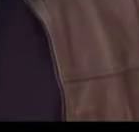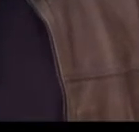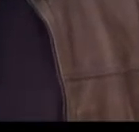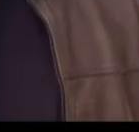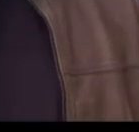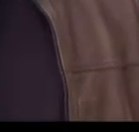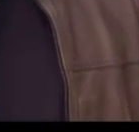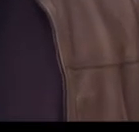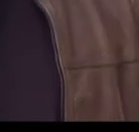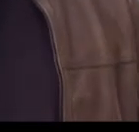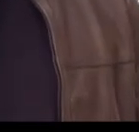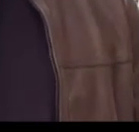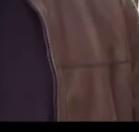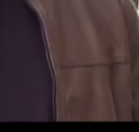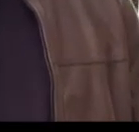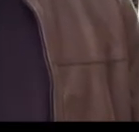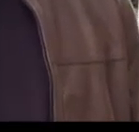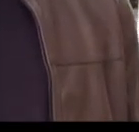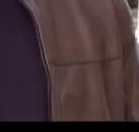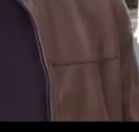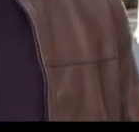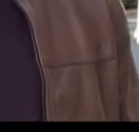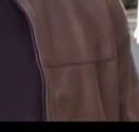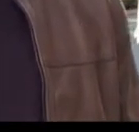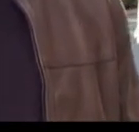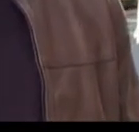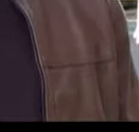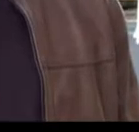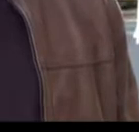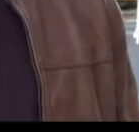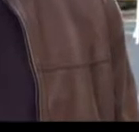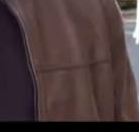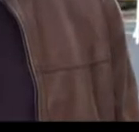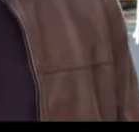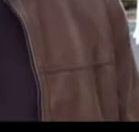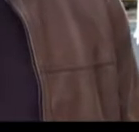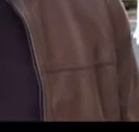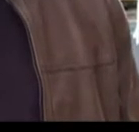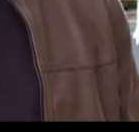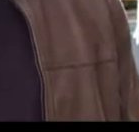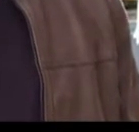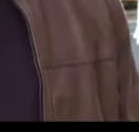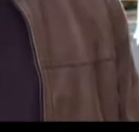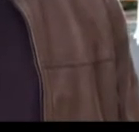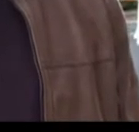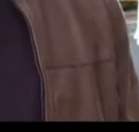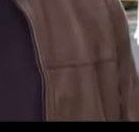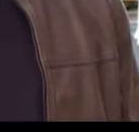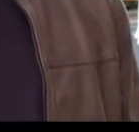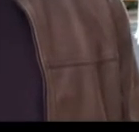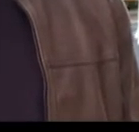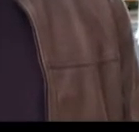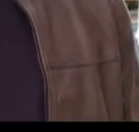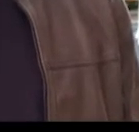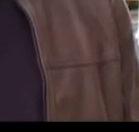periodismo especializado. El perfil de este taller se ha convertido a lo largo de los años